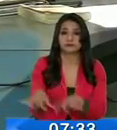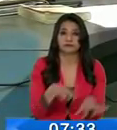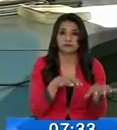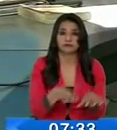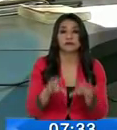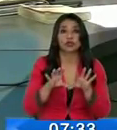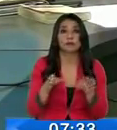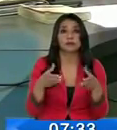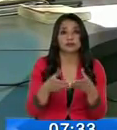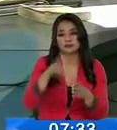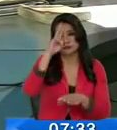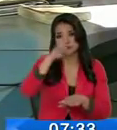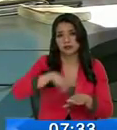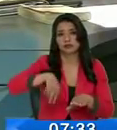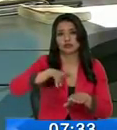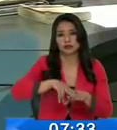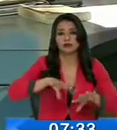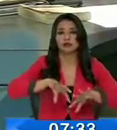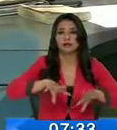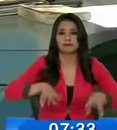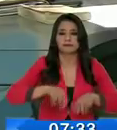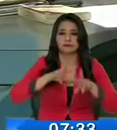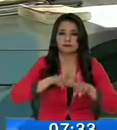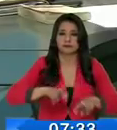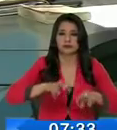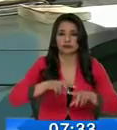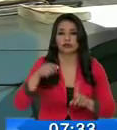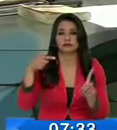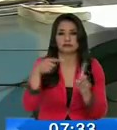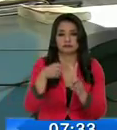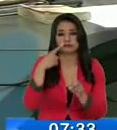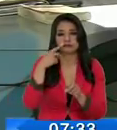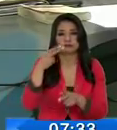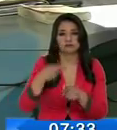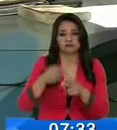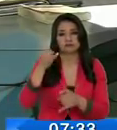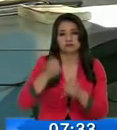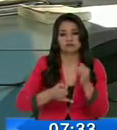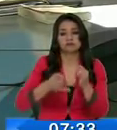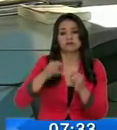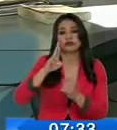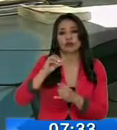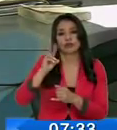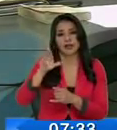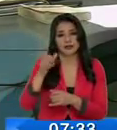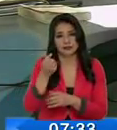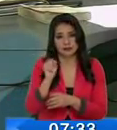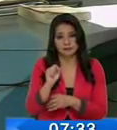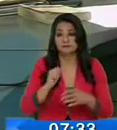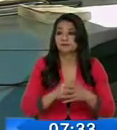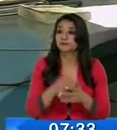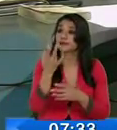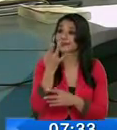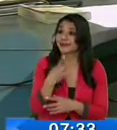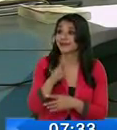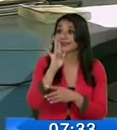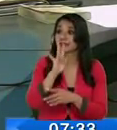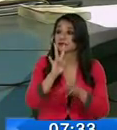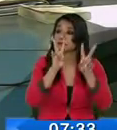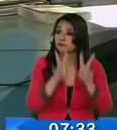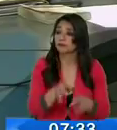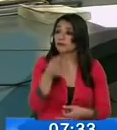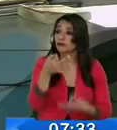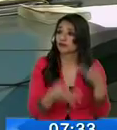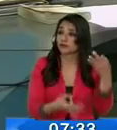Nacional Anticorrupción, doctor Germán Rodas, a quien le hemos invitado y preguntarle. 17 casos están en la Fiscalía. ¿Cuántos